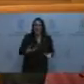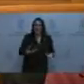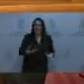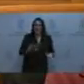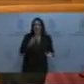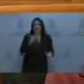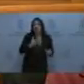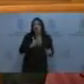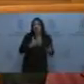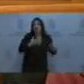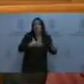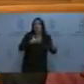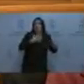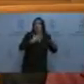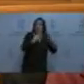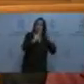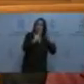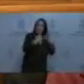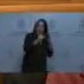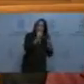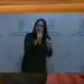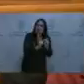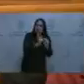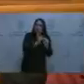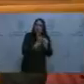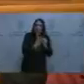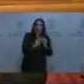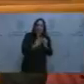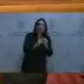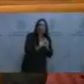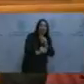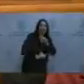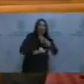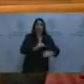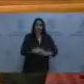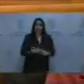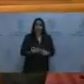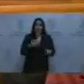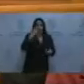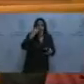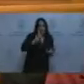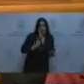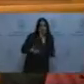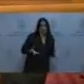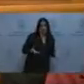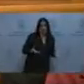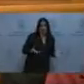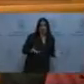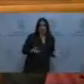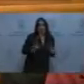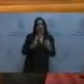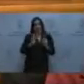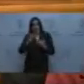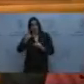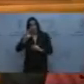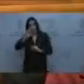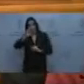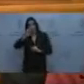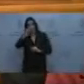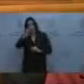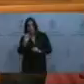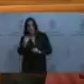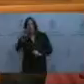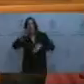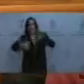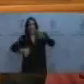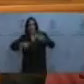van a poder acabar, si no, cuándo. No saben ni lo que van a hacer, señoría. Y en el caso de La Lloreda hay litigios pendientes